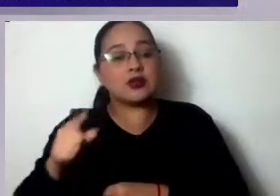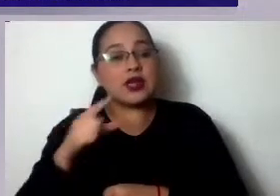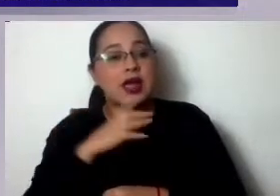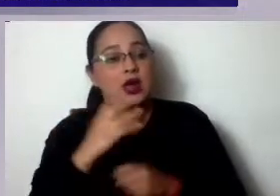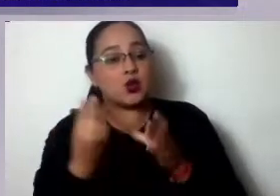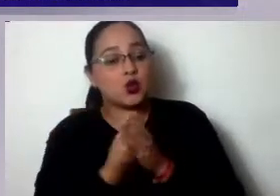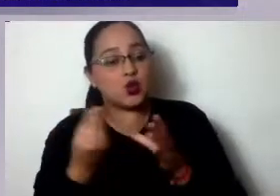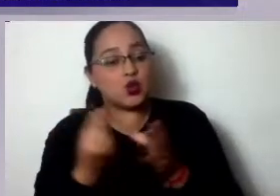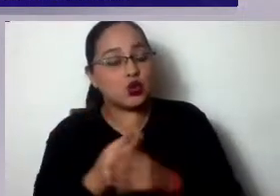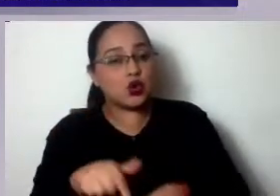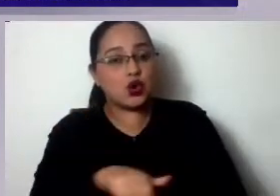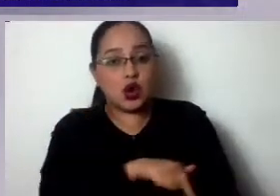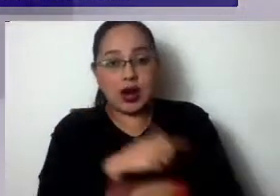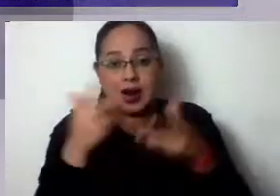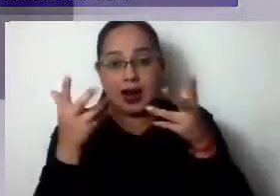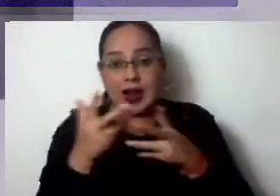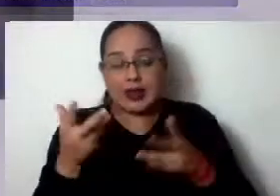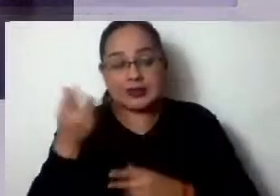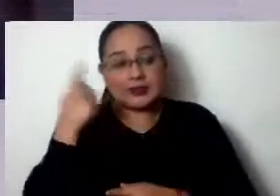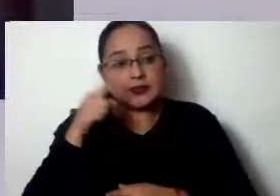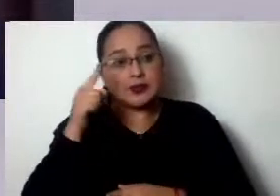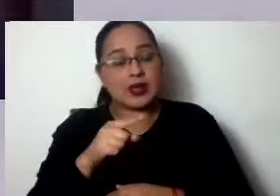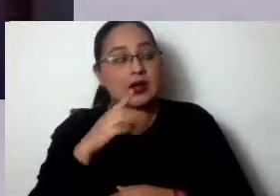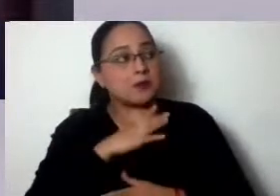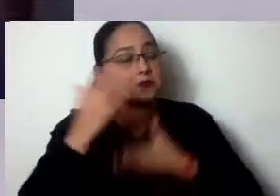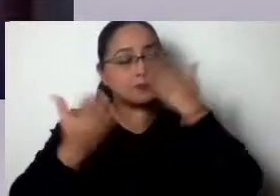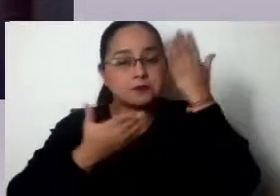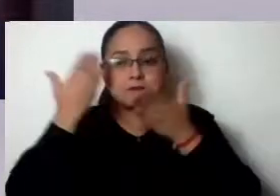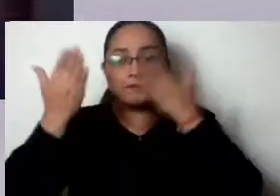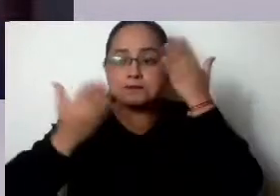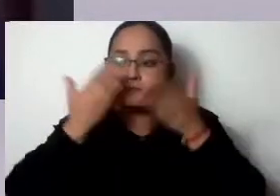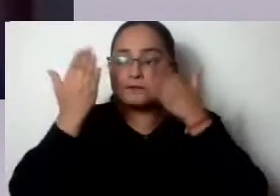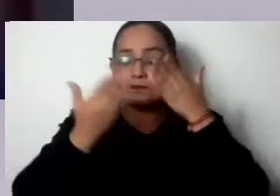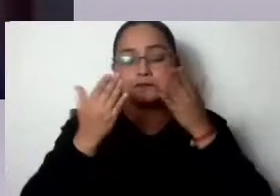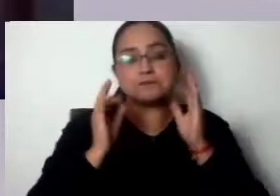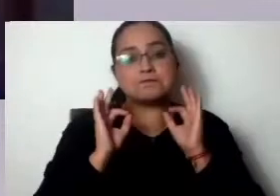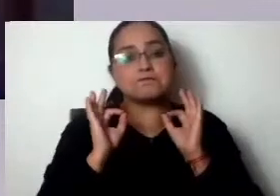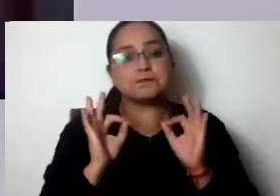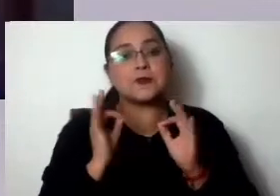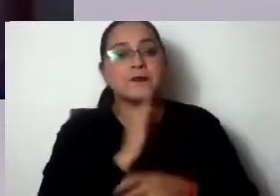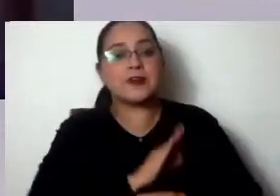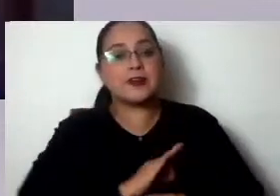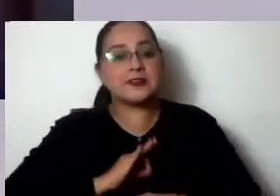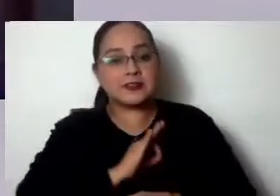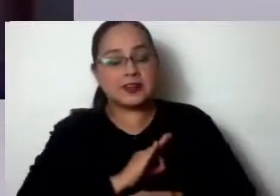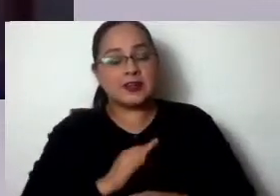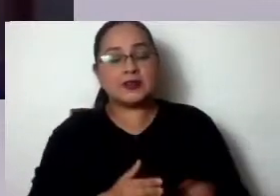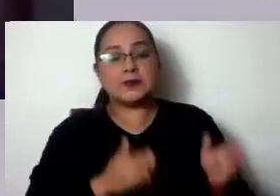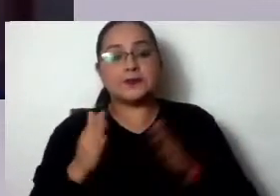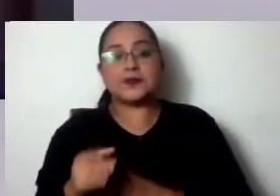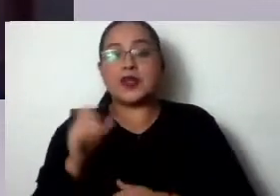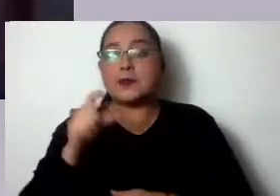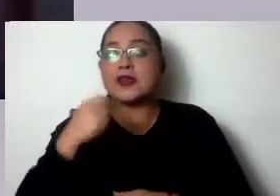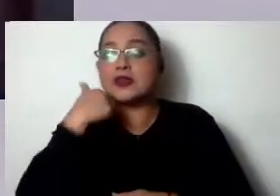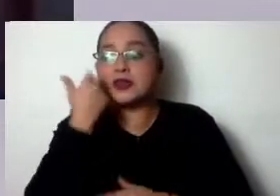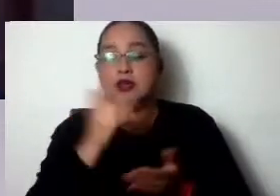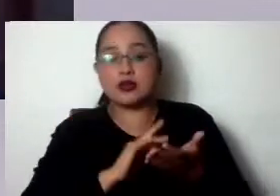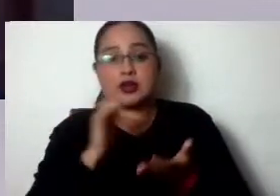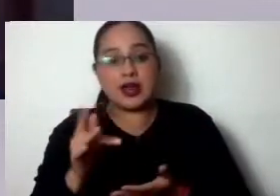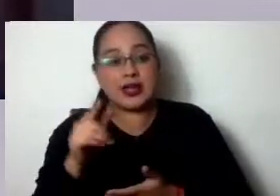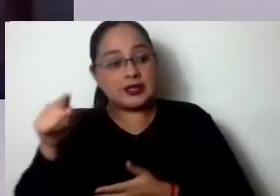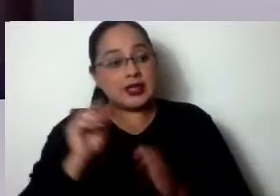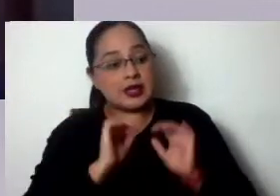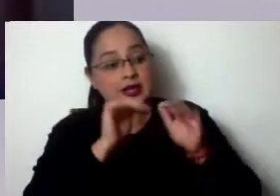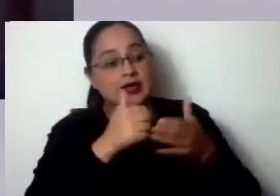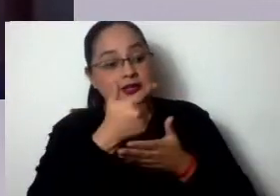y que se están formando muchas felicidades a todos ustedes también agradezco además de los que están inscritos en el diplomado